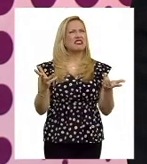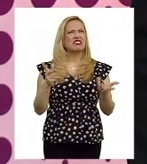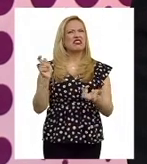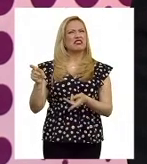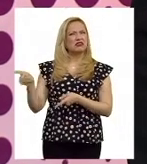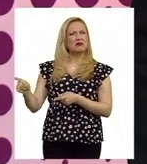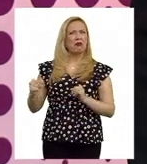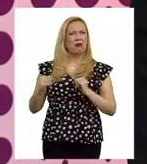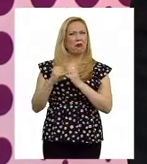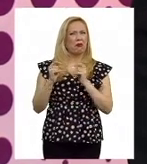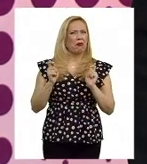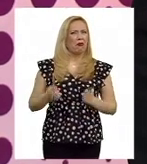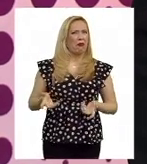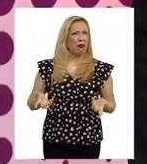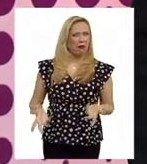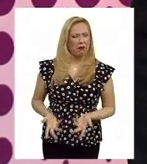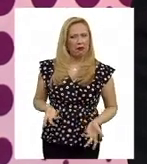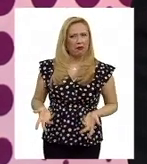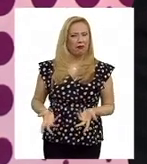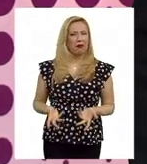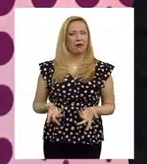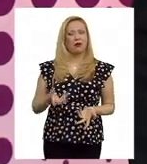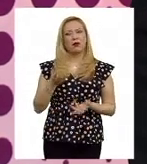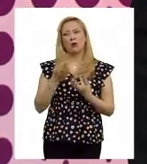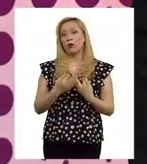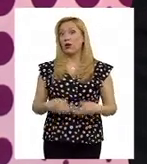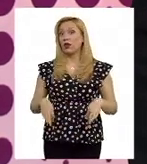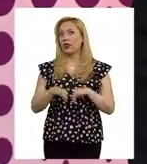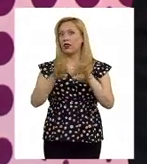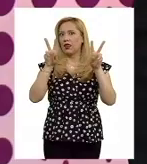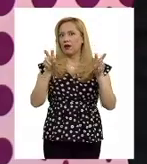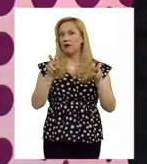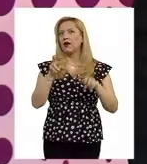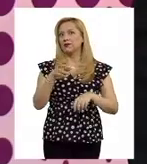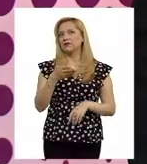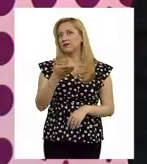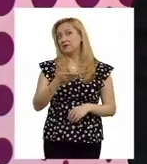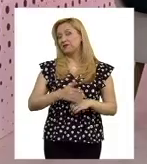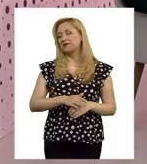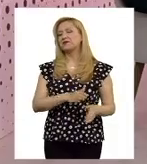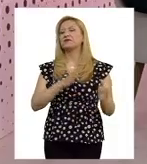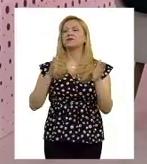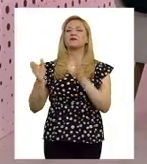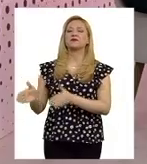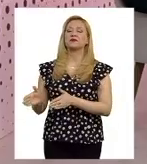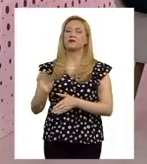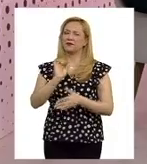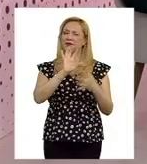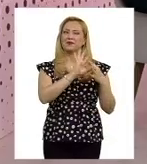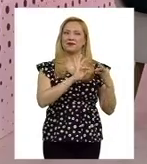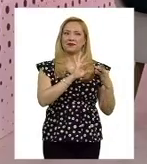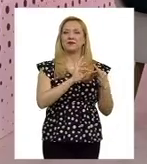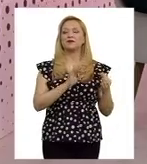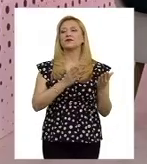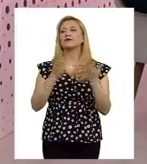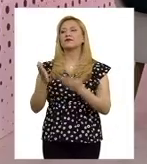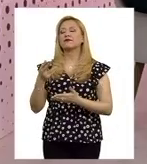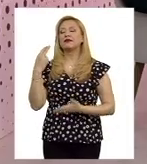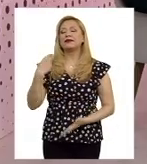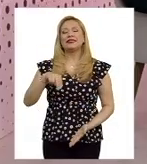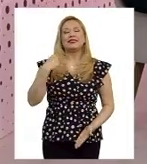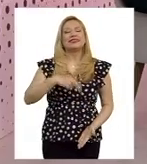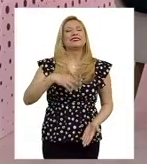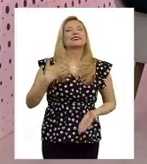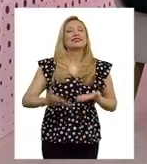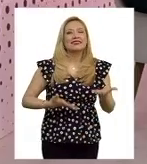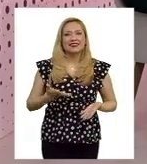por qué estar involucrado en este tema tan importante. Y bueno, tengo Claro con que sí. nosotros, y voy a tener problemas con el apellido,